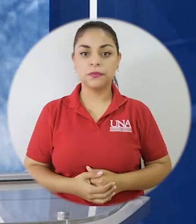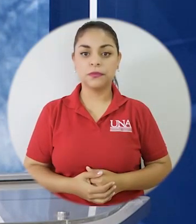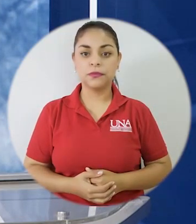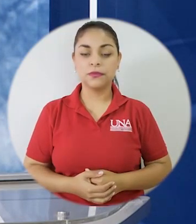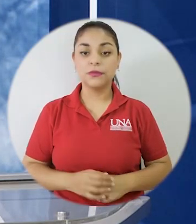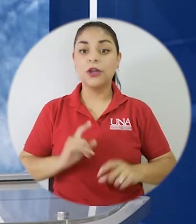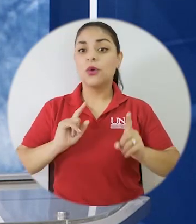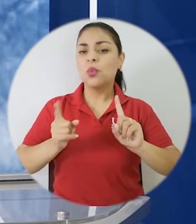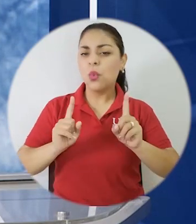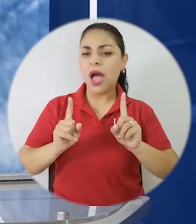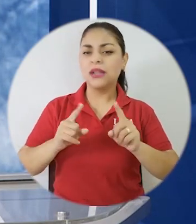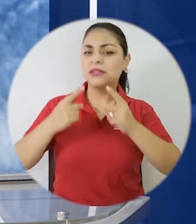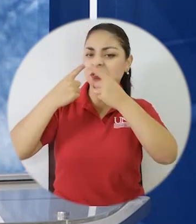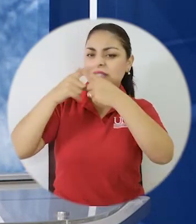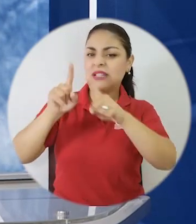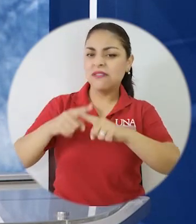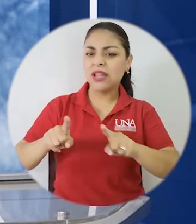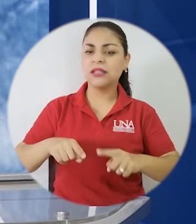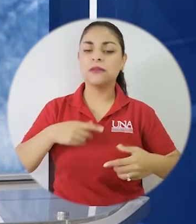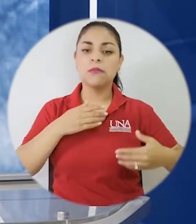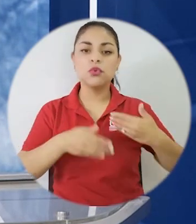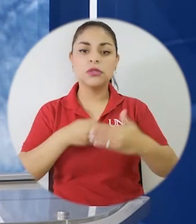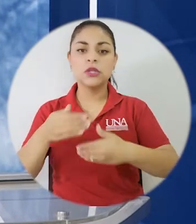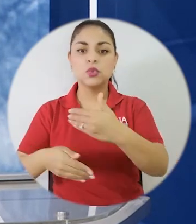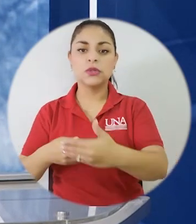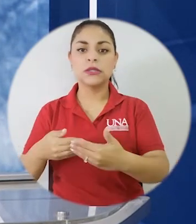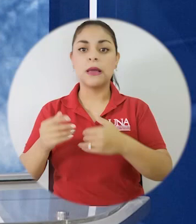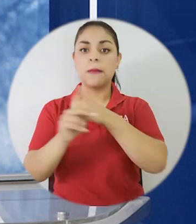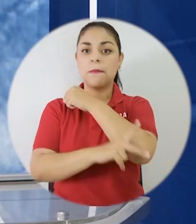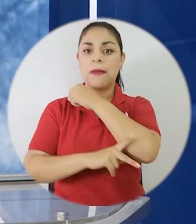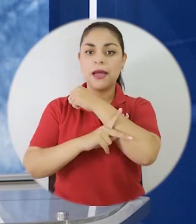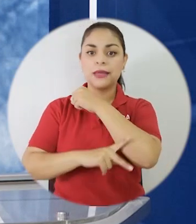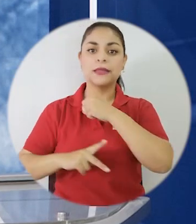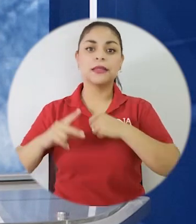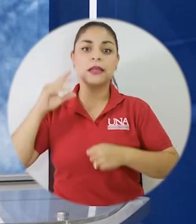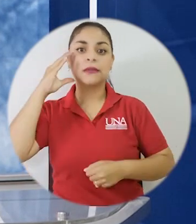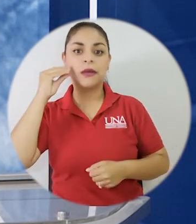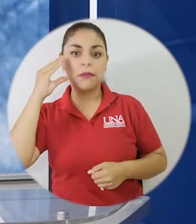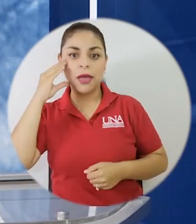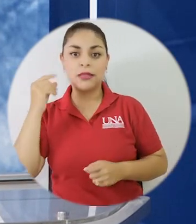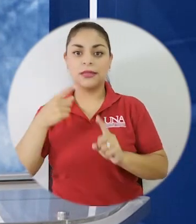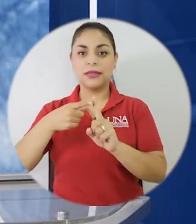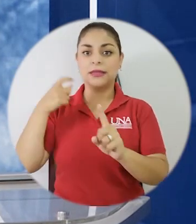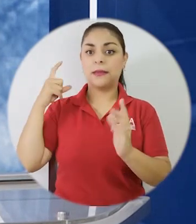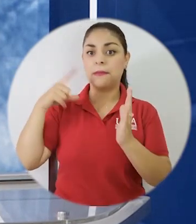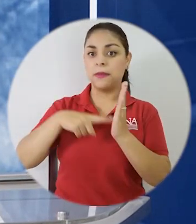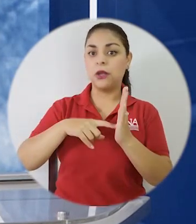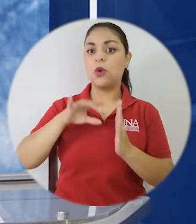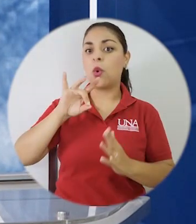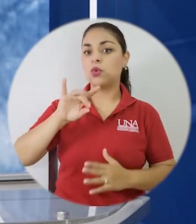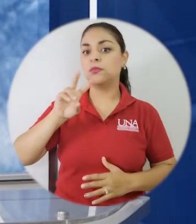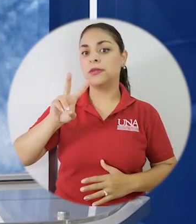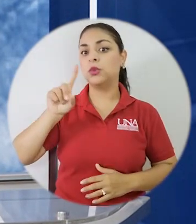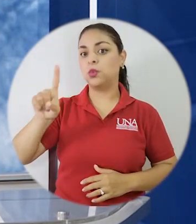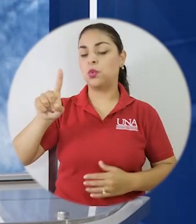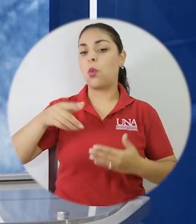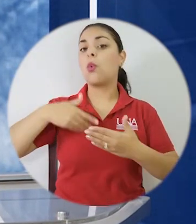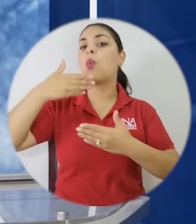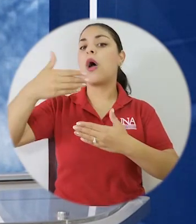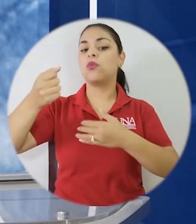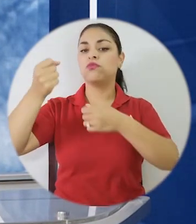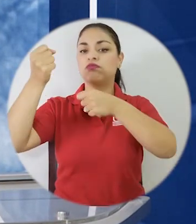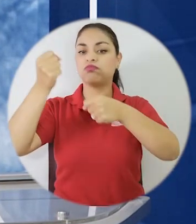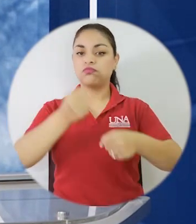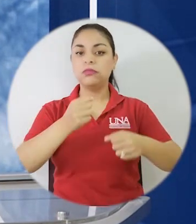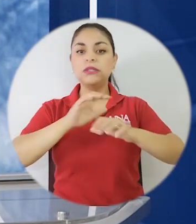¿Cuáles han sido los diferentes procesos que ha experimentado el país desde 1821, cuando se consolidó como una